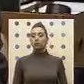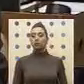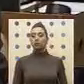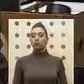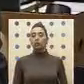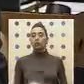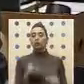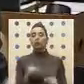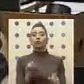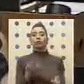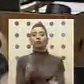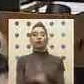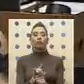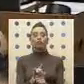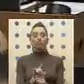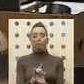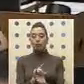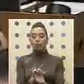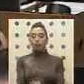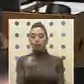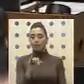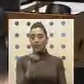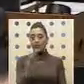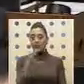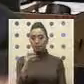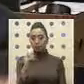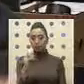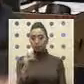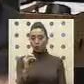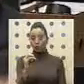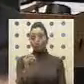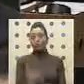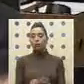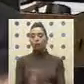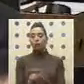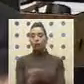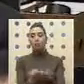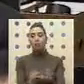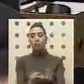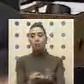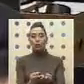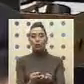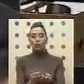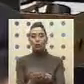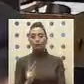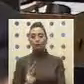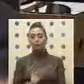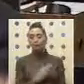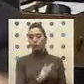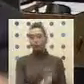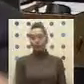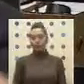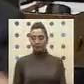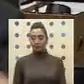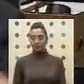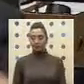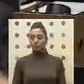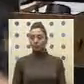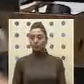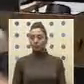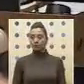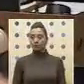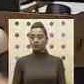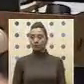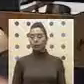mecanismo fraudulento que fue el CIPCO, es que se propone, señor presidente,